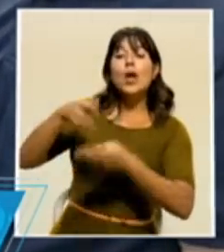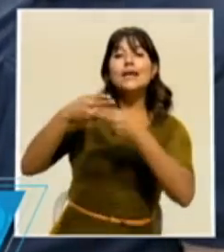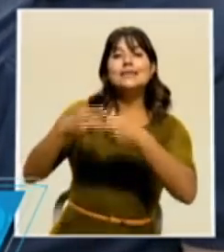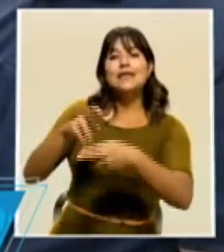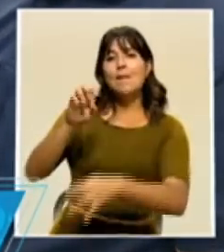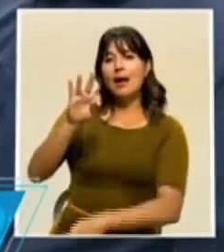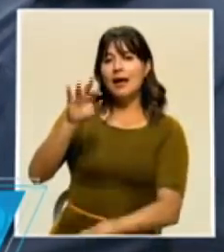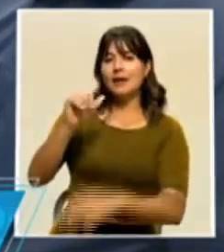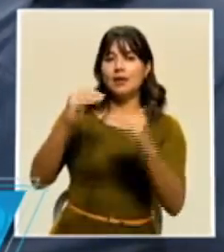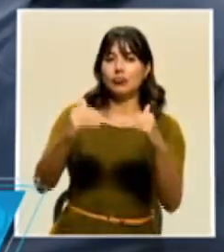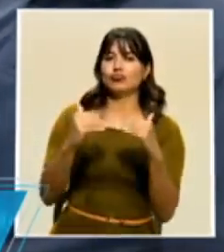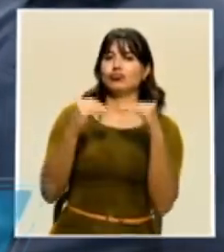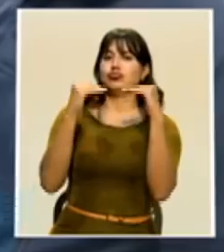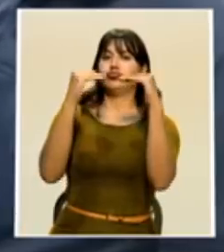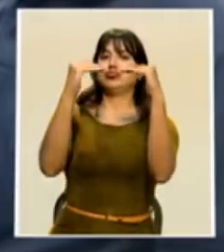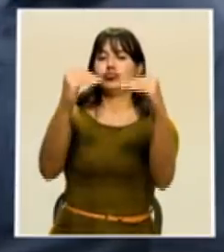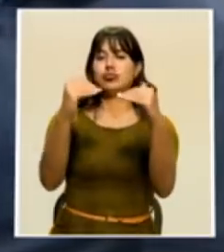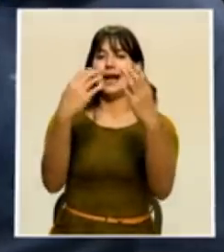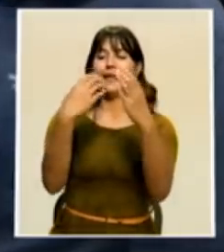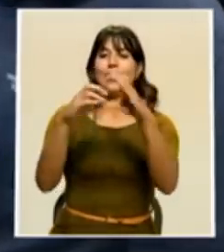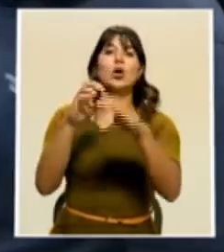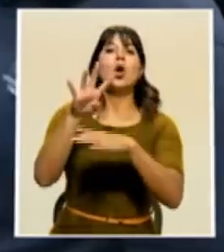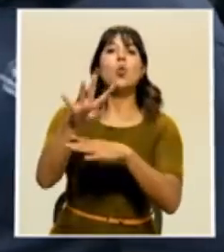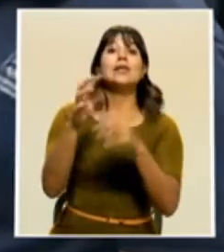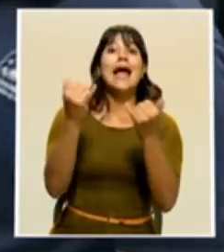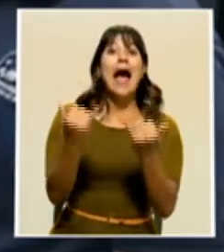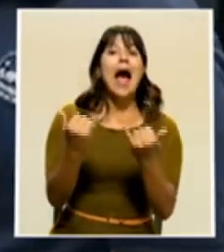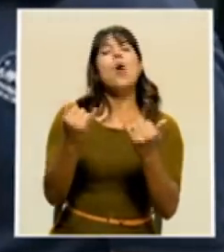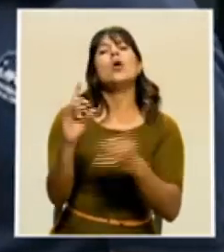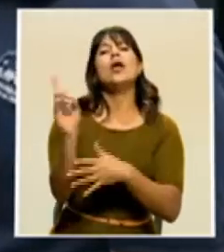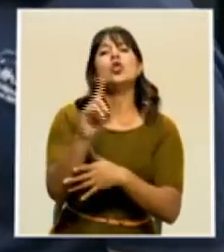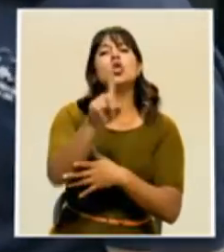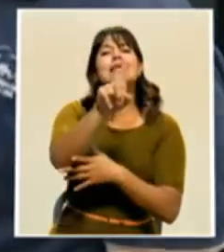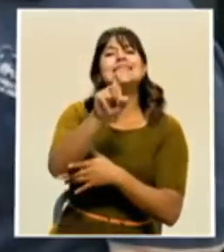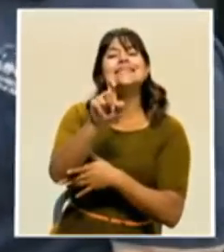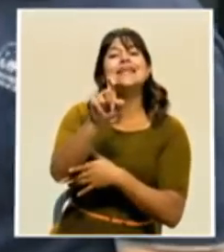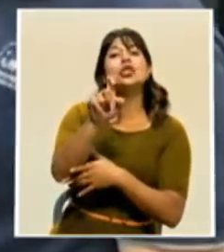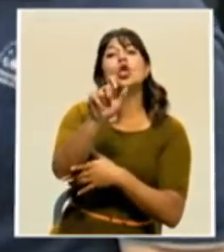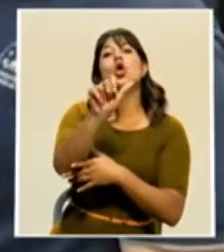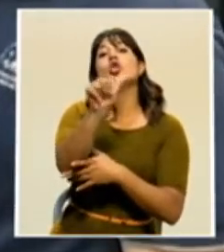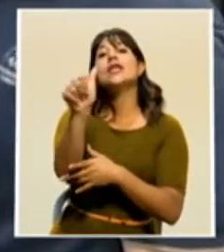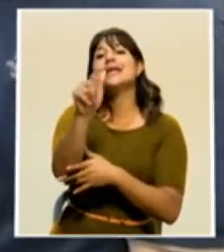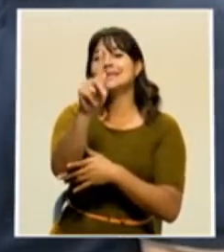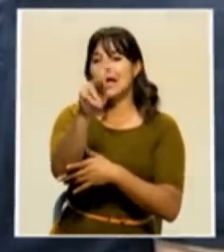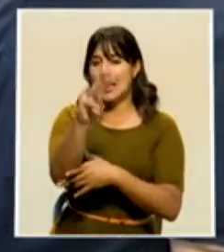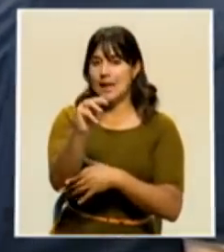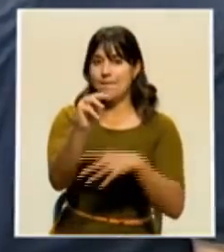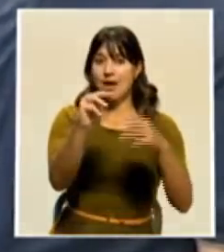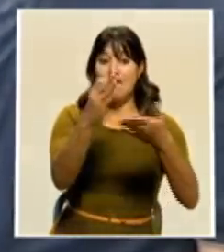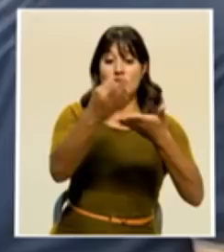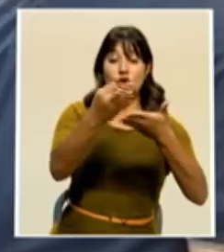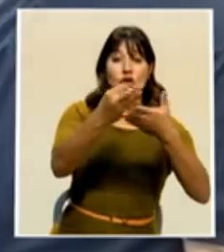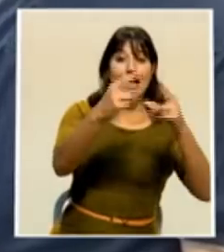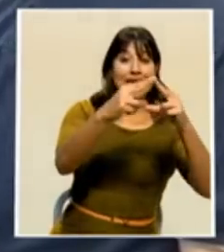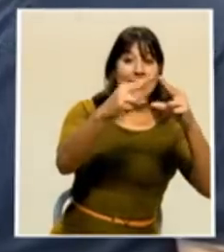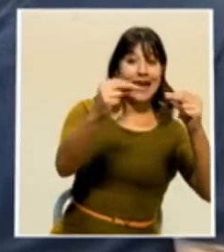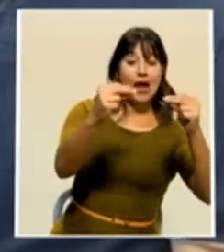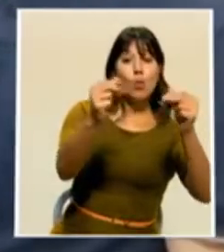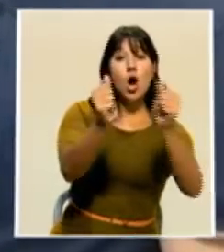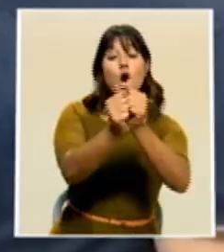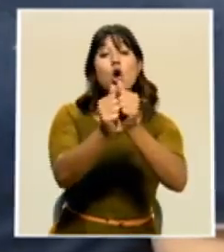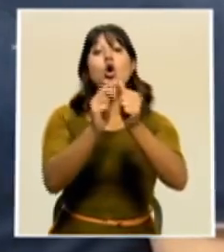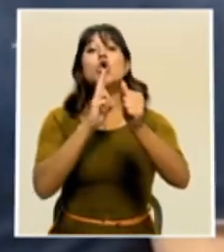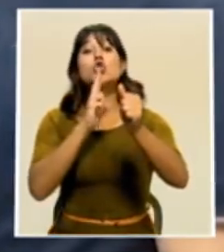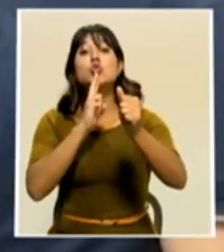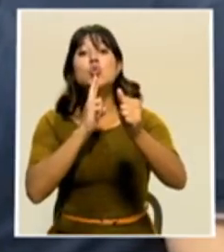hora. De momento se ubica a 110 kilómetros de la frontera entre Nicaragua y Honduras. Se espera que su arribo a